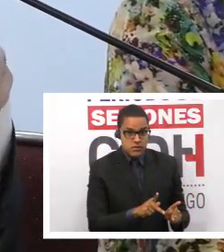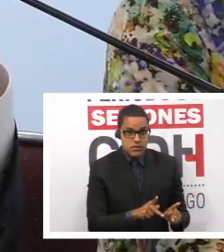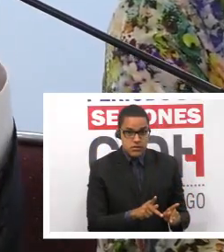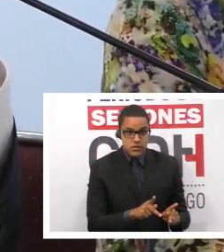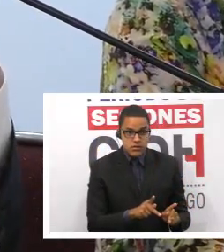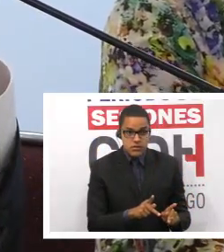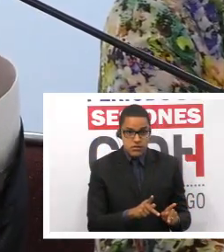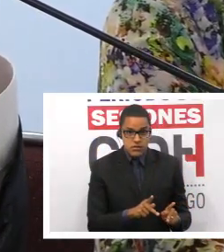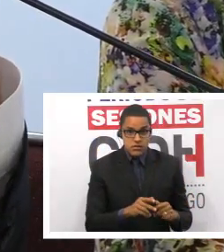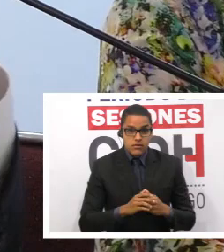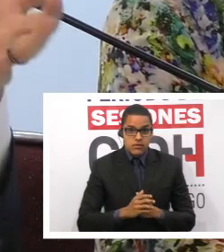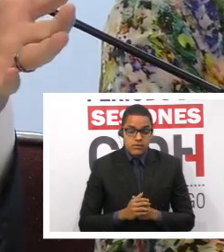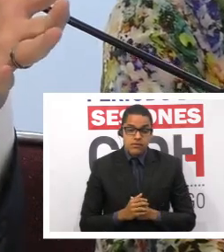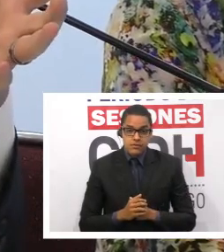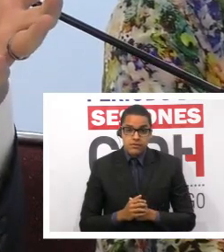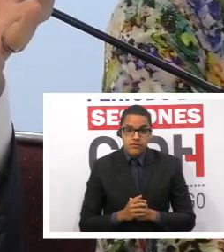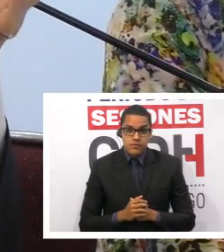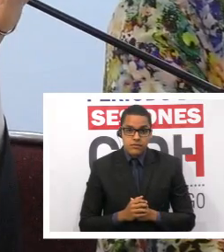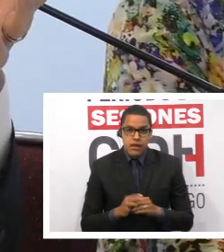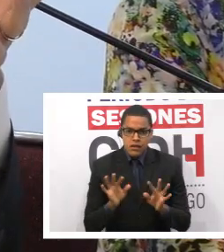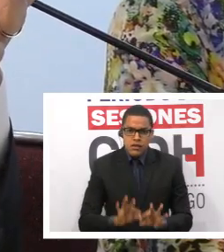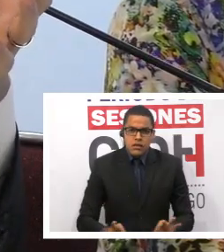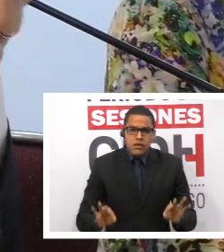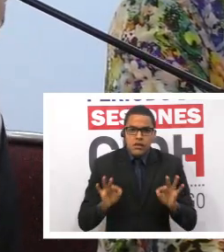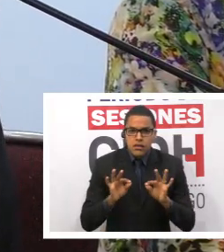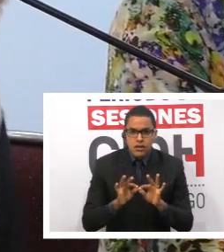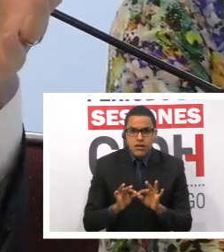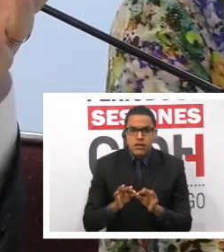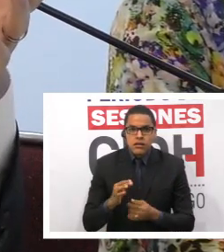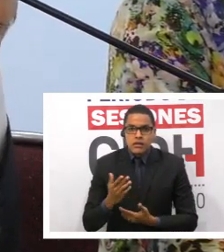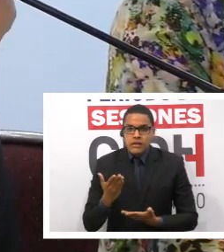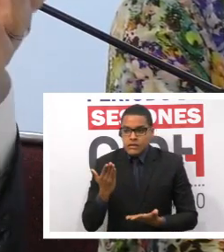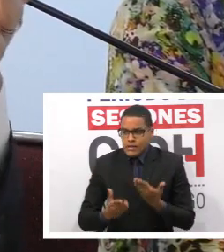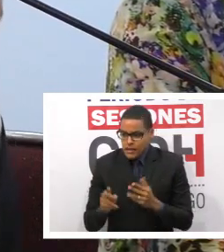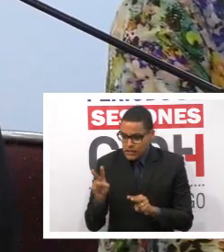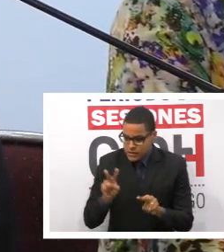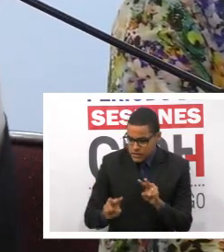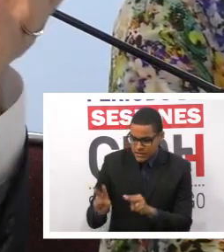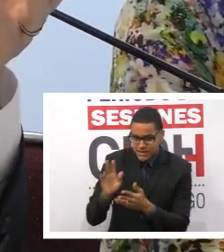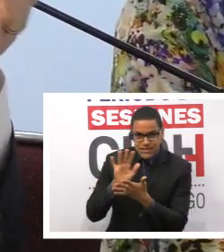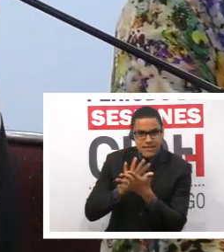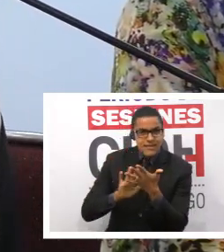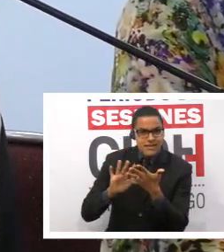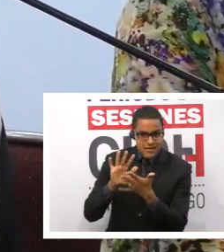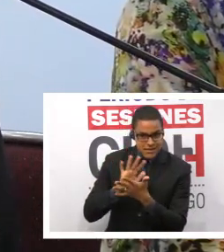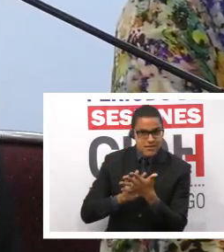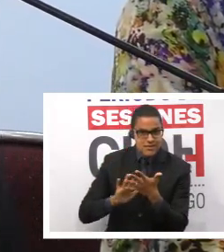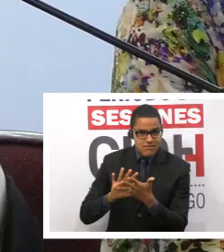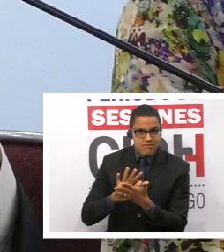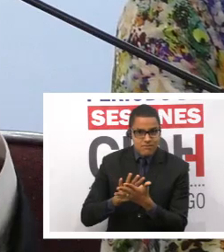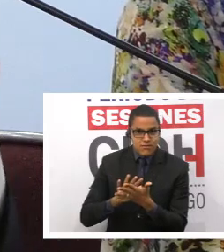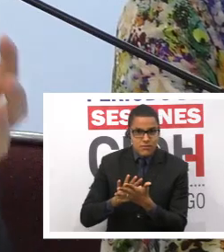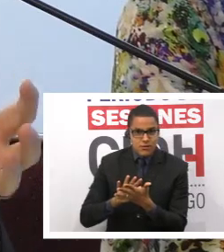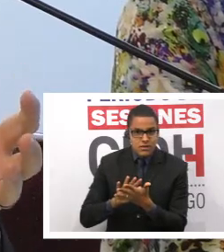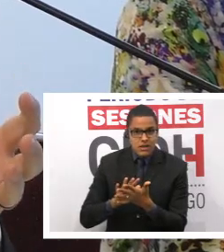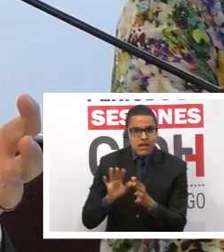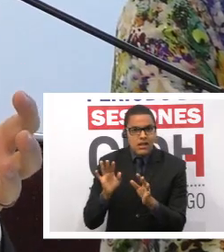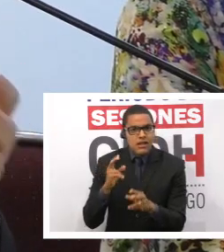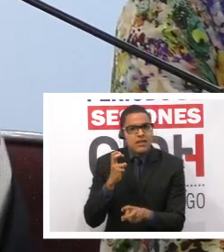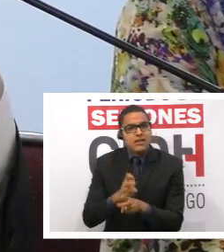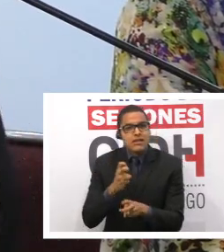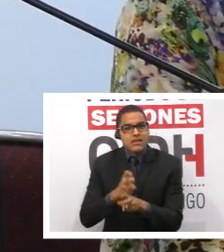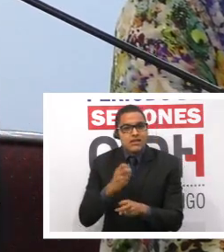finalmente es un documento muy opaco y entonces para poder deducir qué se gasta en la infancia o en la salud es una tarea casi